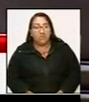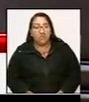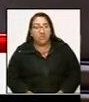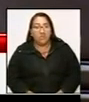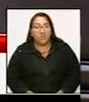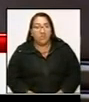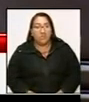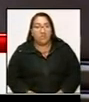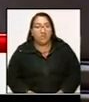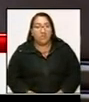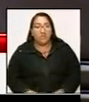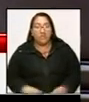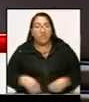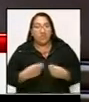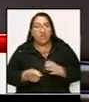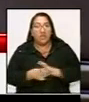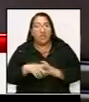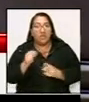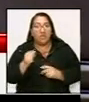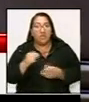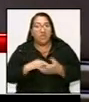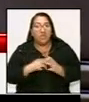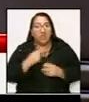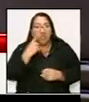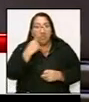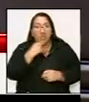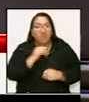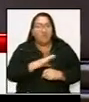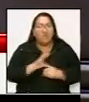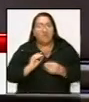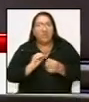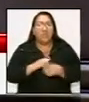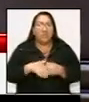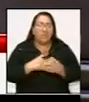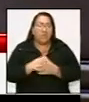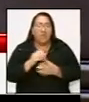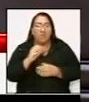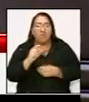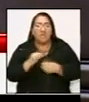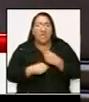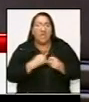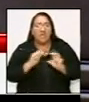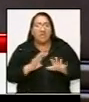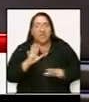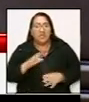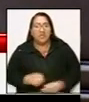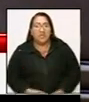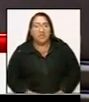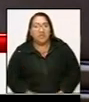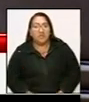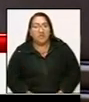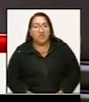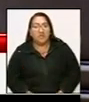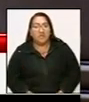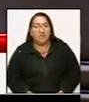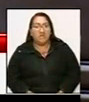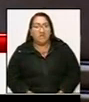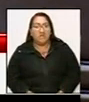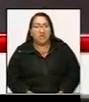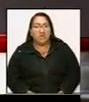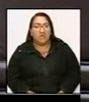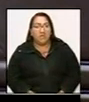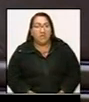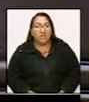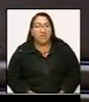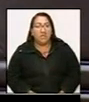género. El término género recién aparece con la Convención de Beijing en el año 95. Presidente, es bueno